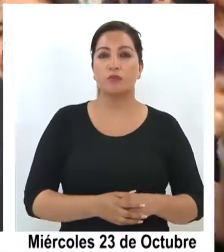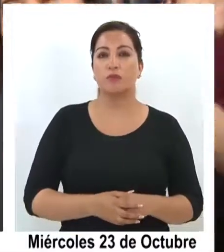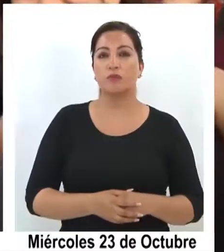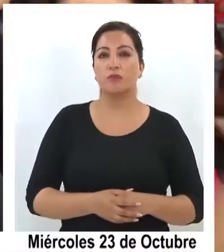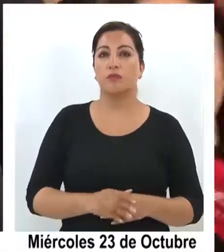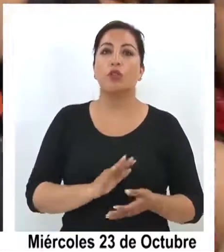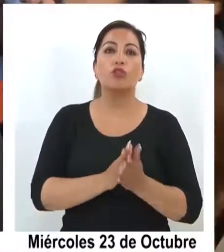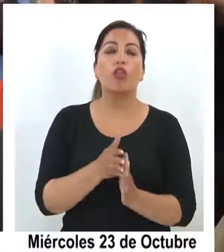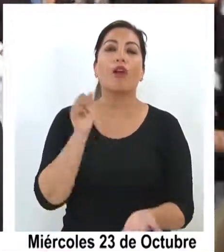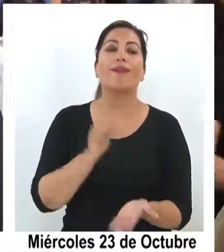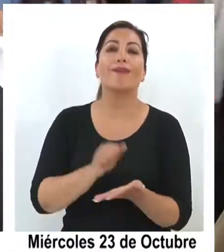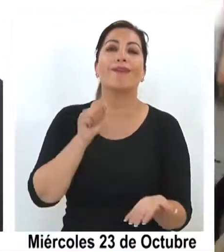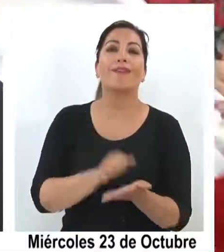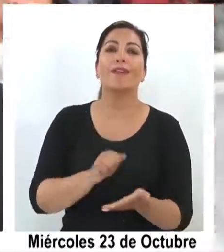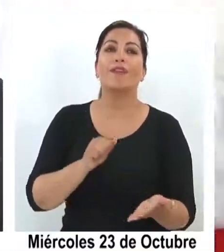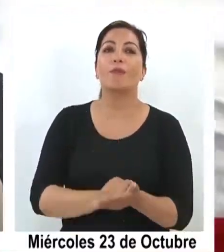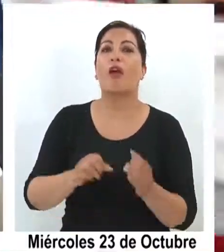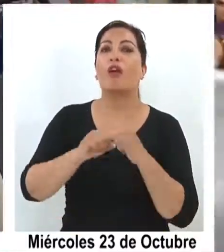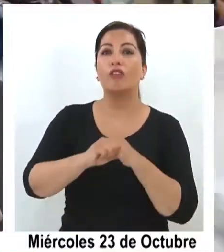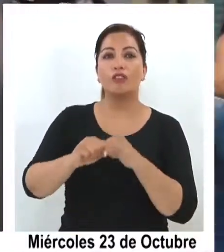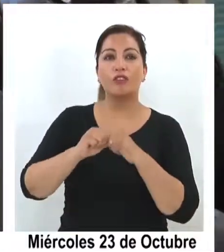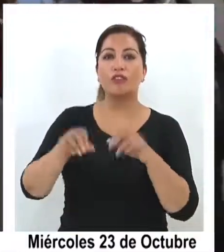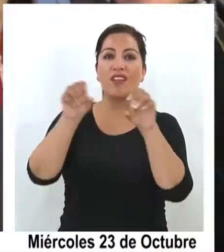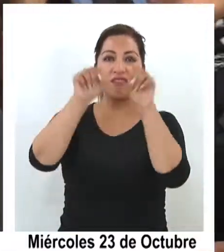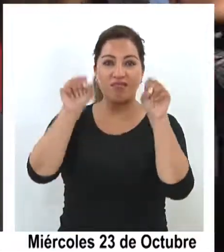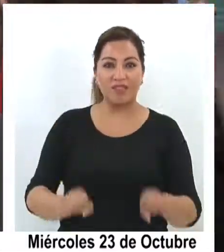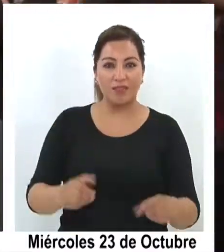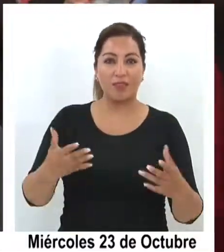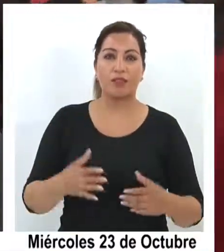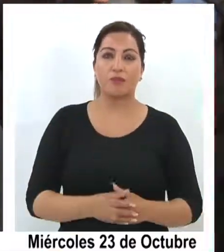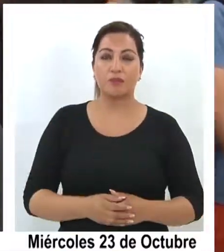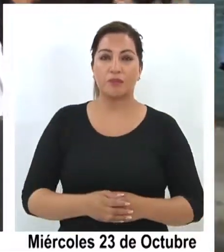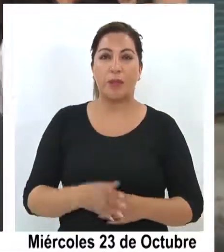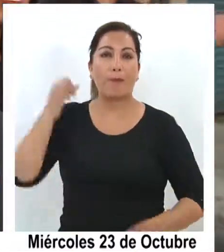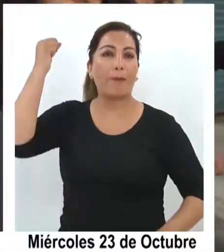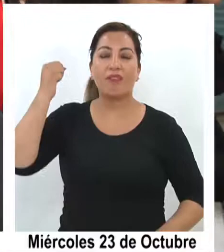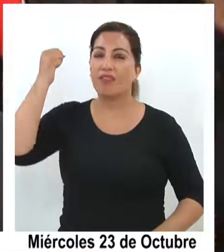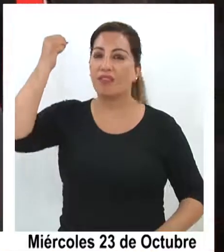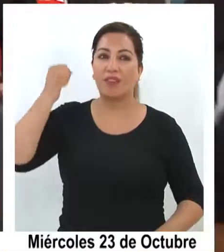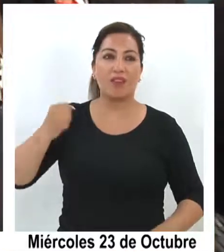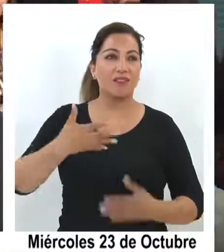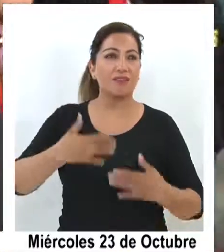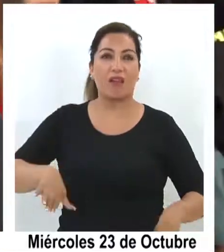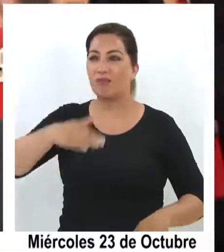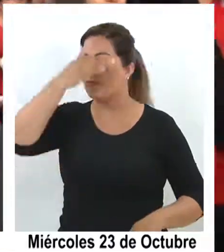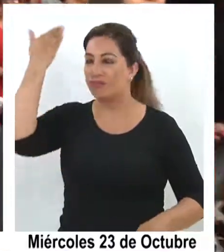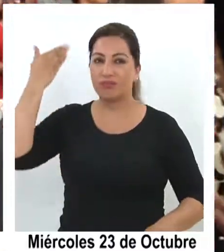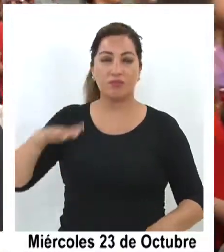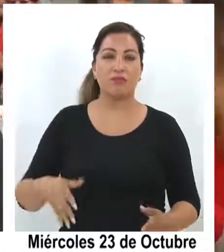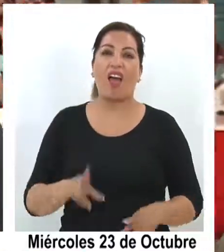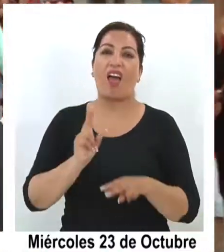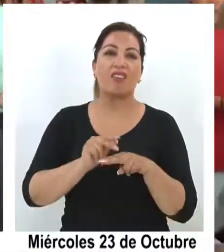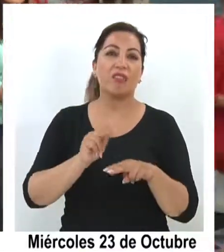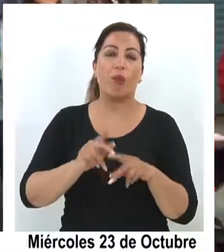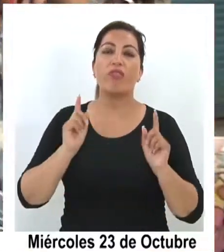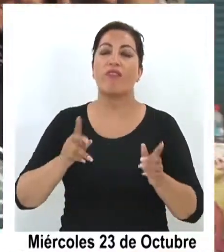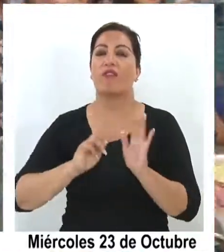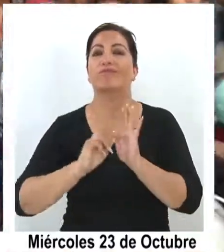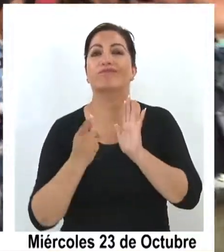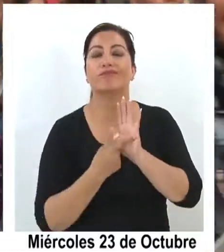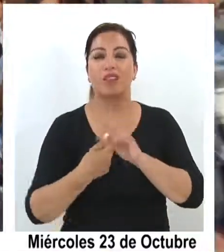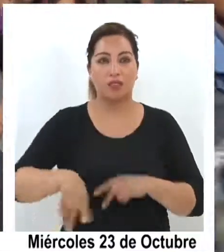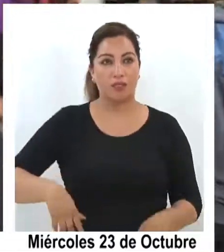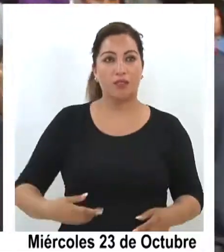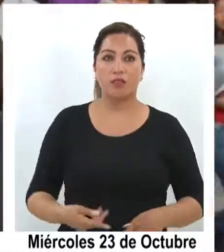Por lo que andamos todo el mundo protestando contra el régimen, contra el sistema de Piñera, que ya está obsoleto. El debería cambiar,